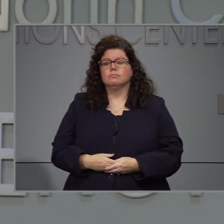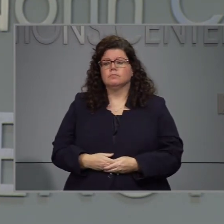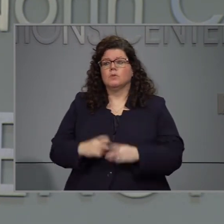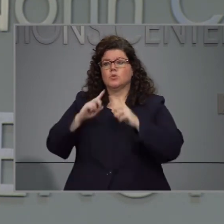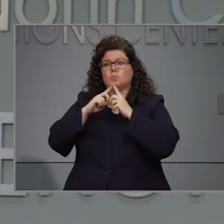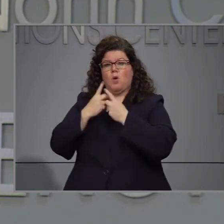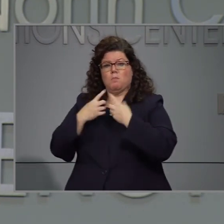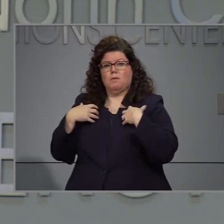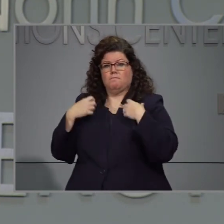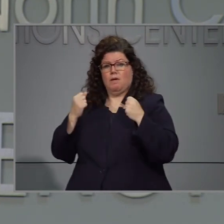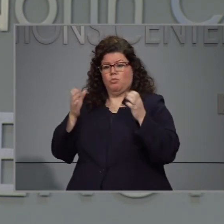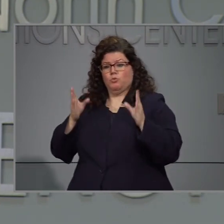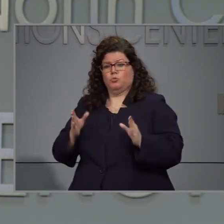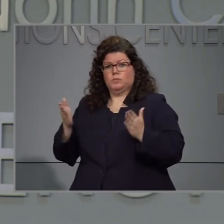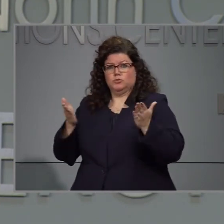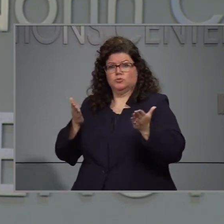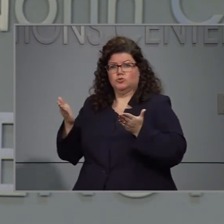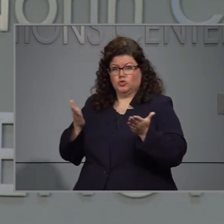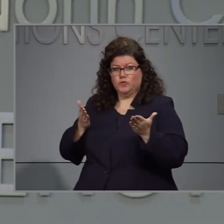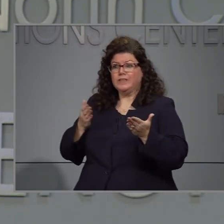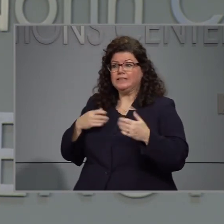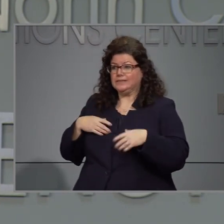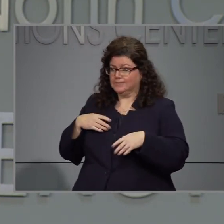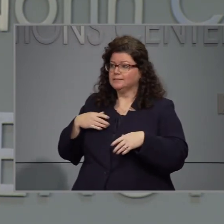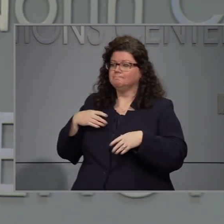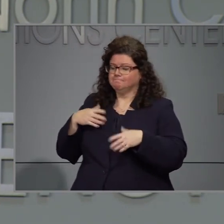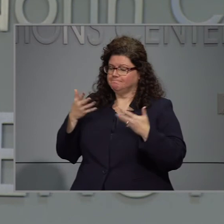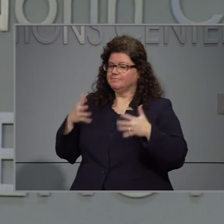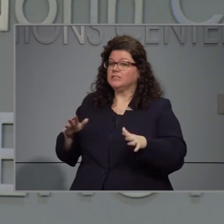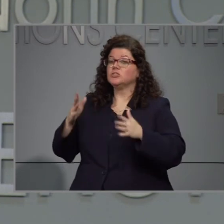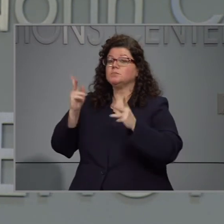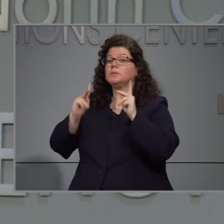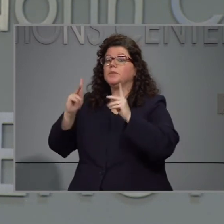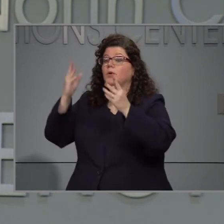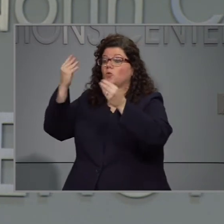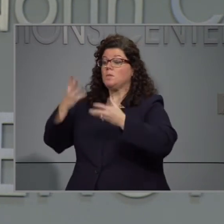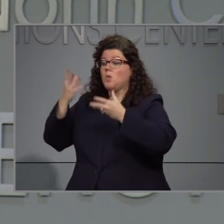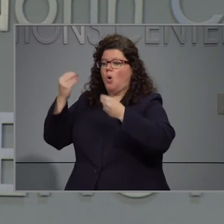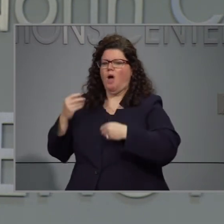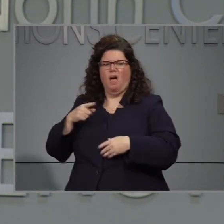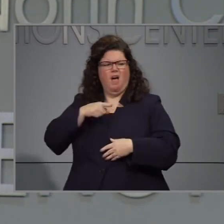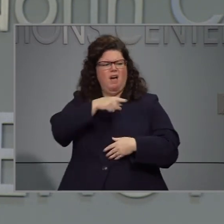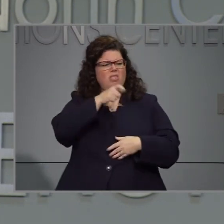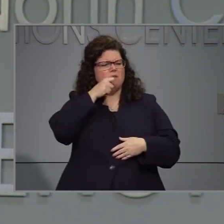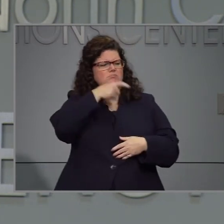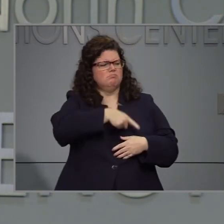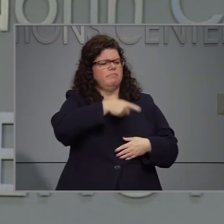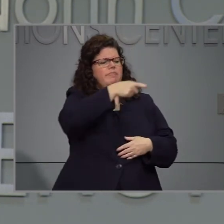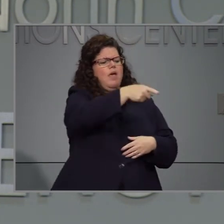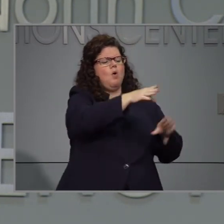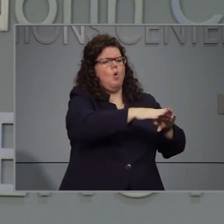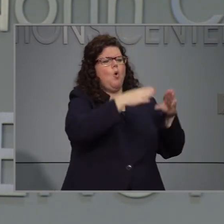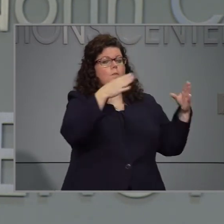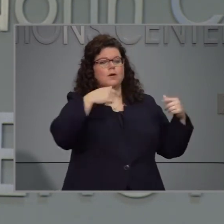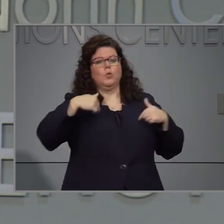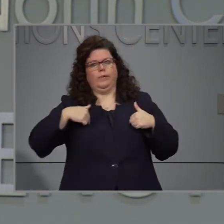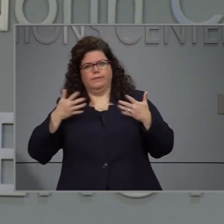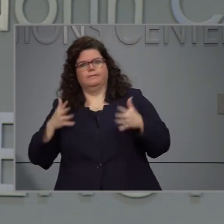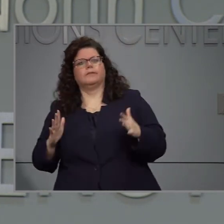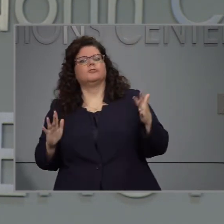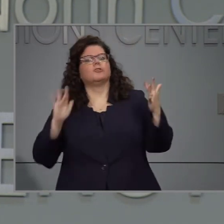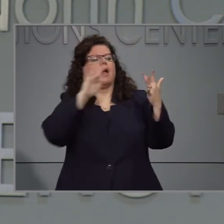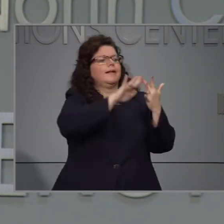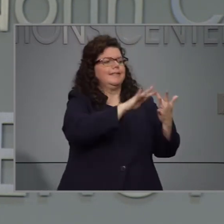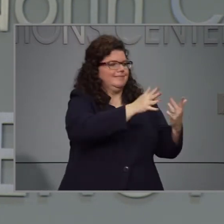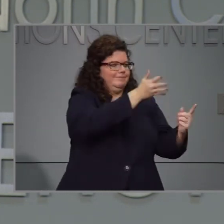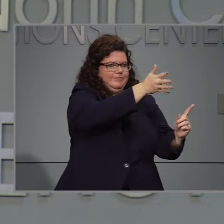Salud y Servicios Humanos ha recibido informes de algunos negocios que estaban abiertos y no debieron estar abiertos, por lo que se